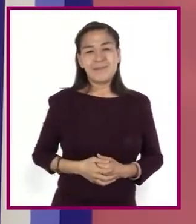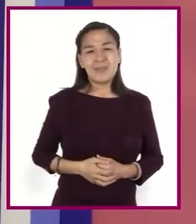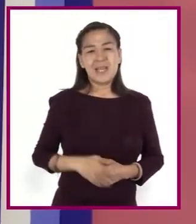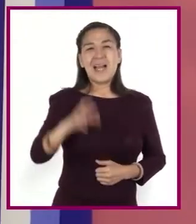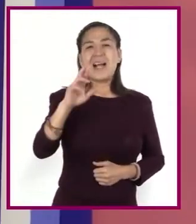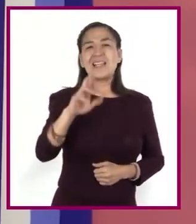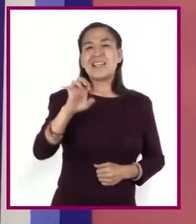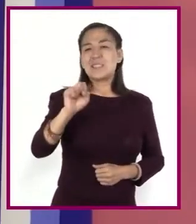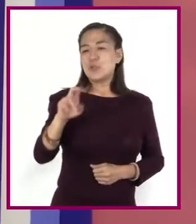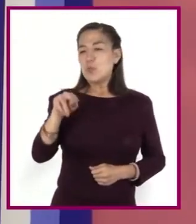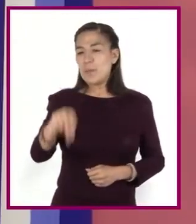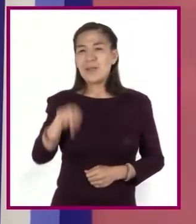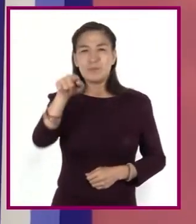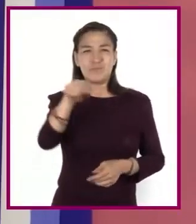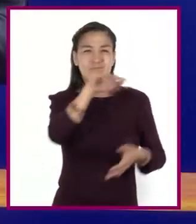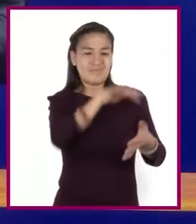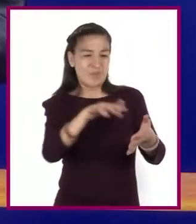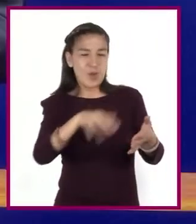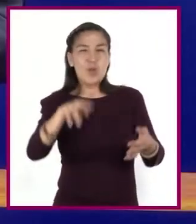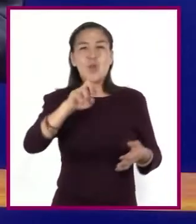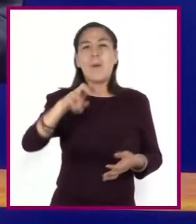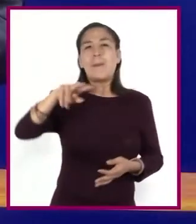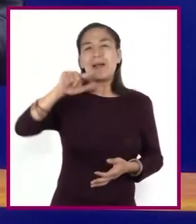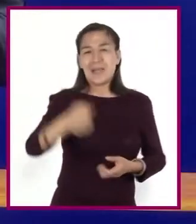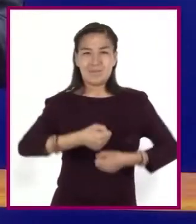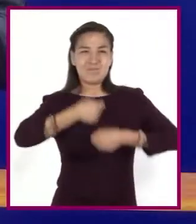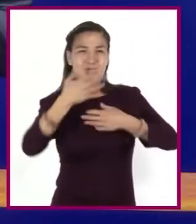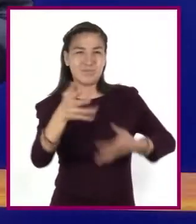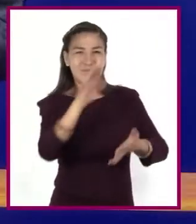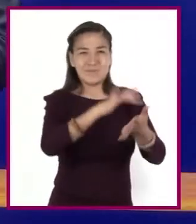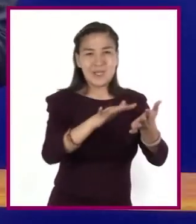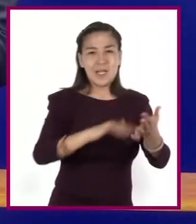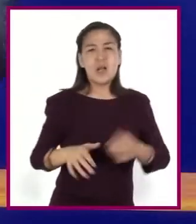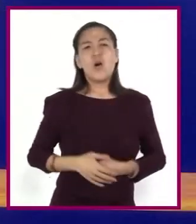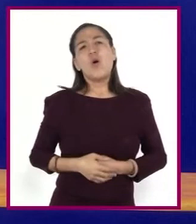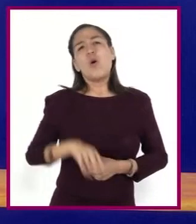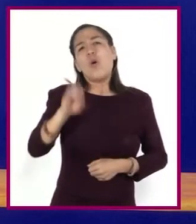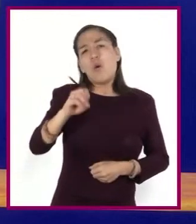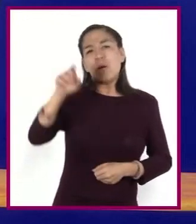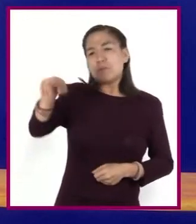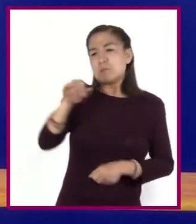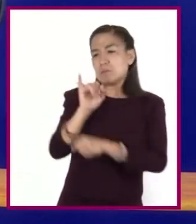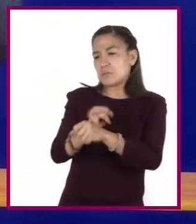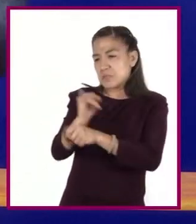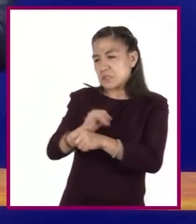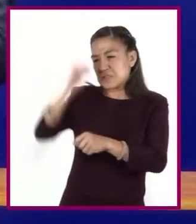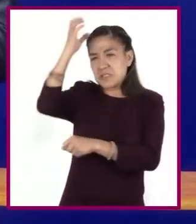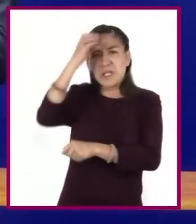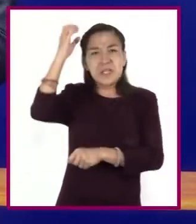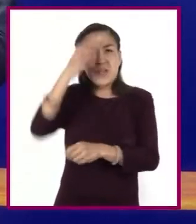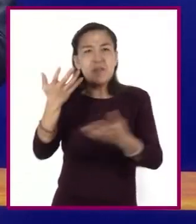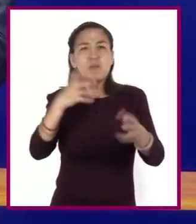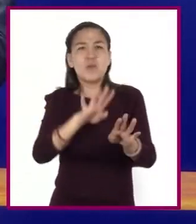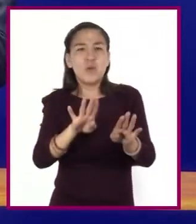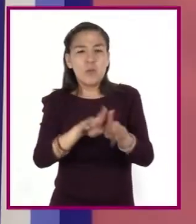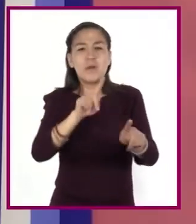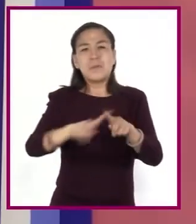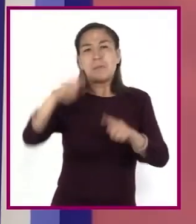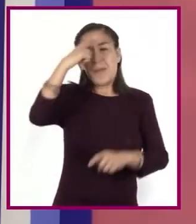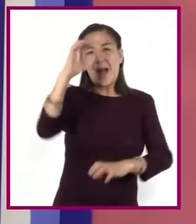una novela que leíste o de un texto de investigación o de varios para una